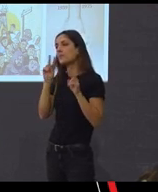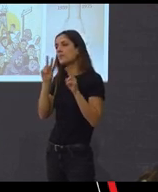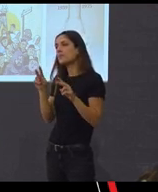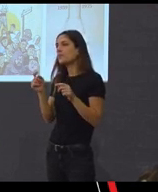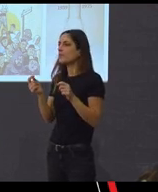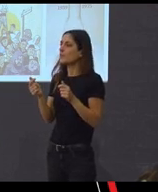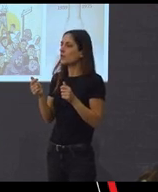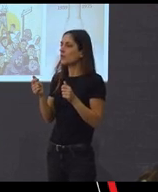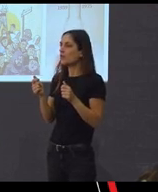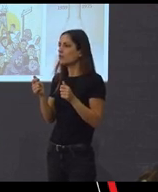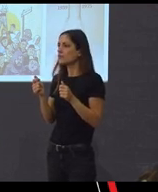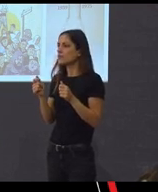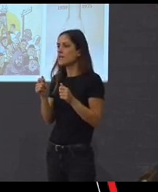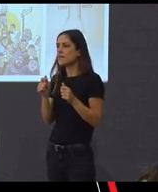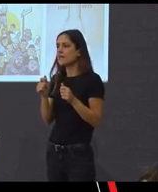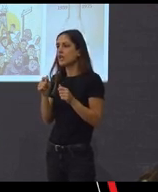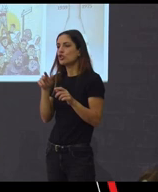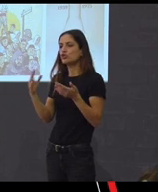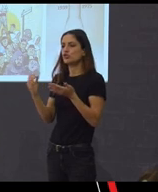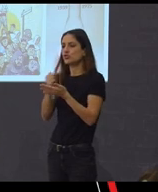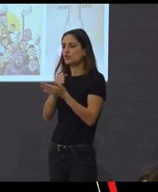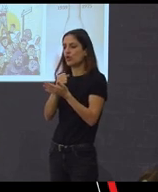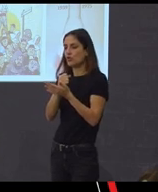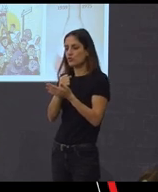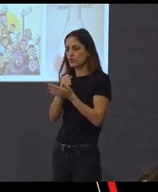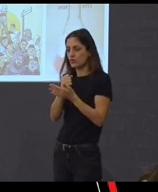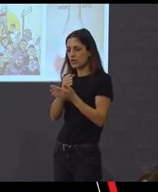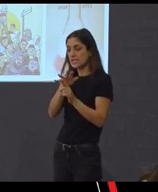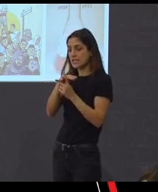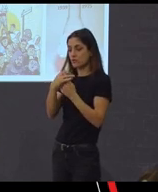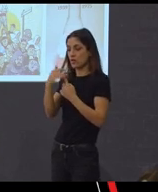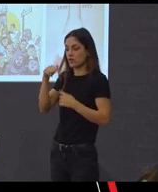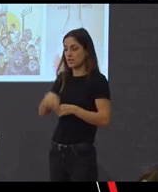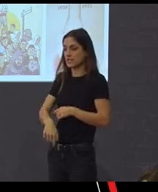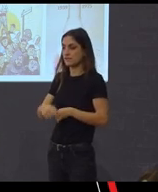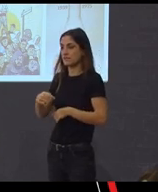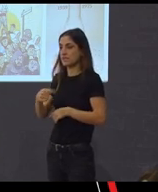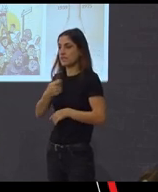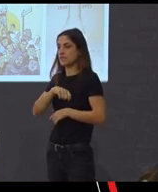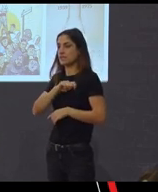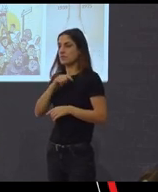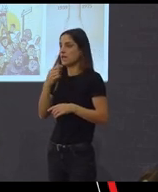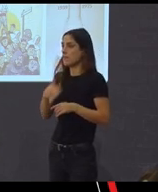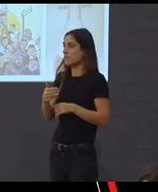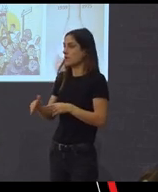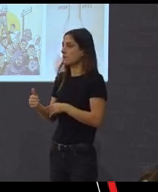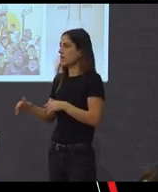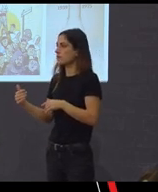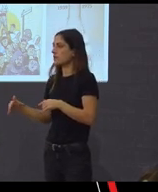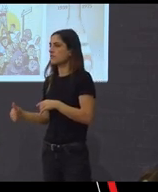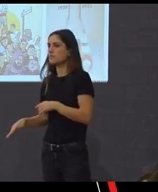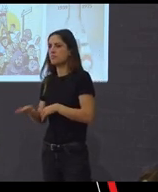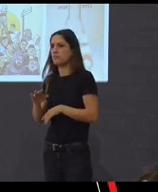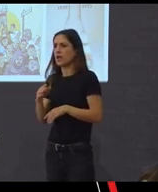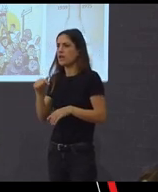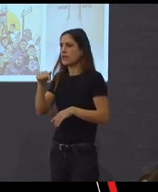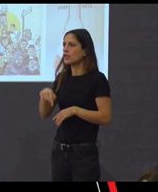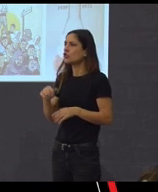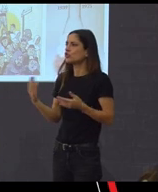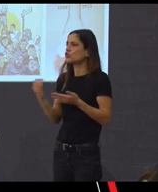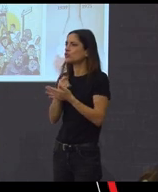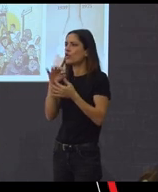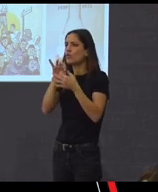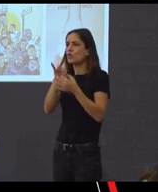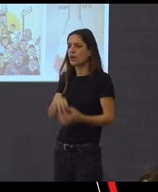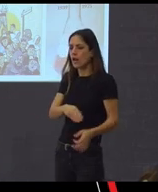complexidade, fuxir un pouco de que todos os males de España teñen que ver ca dictadura do franquismo. Porque hai moitos males de España, moitos males de Igrexa, que non